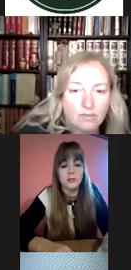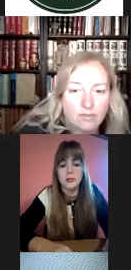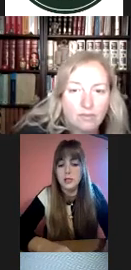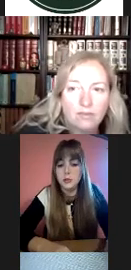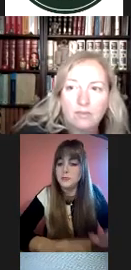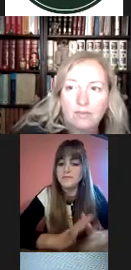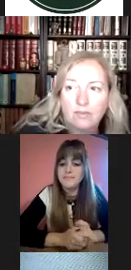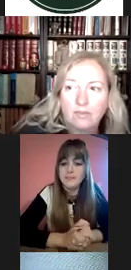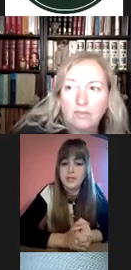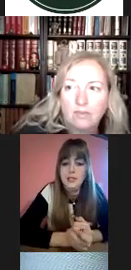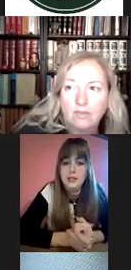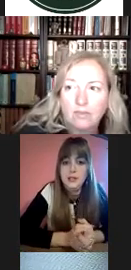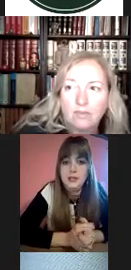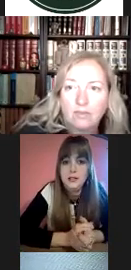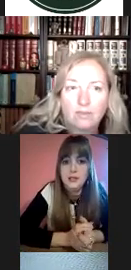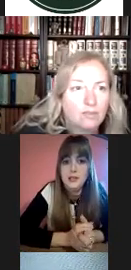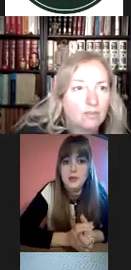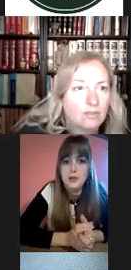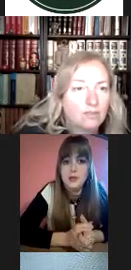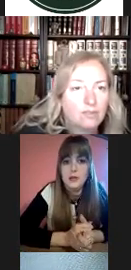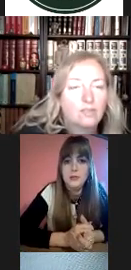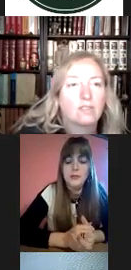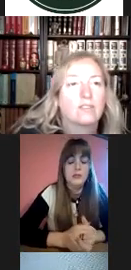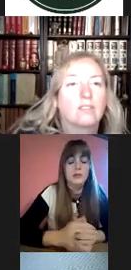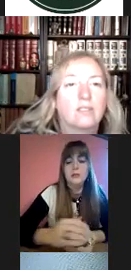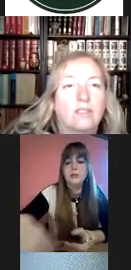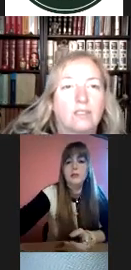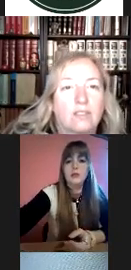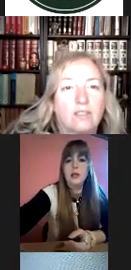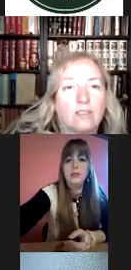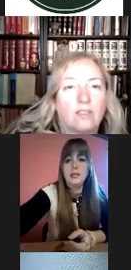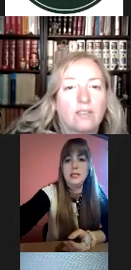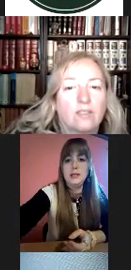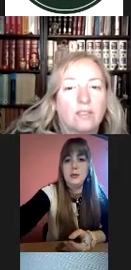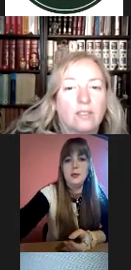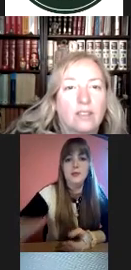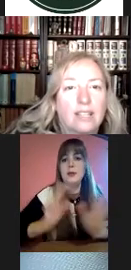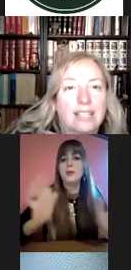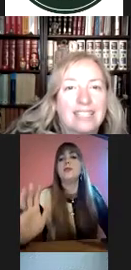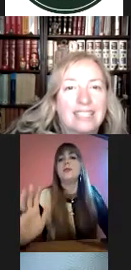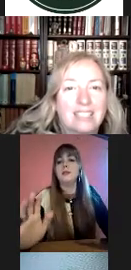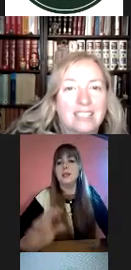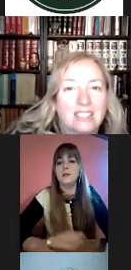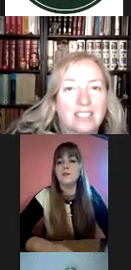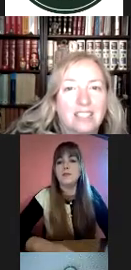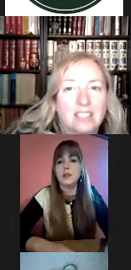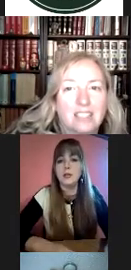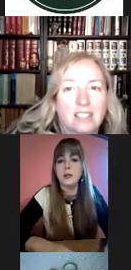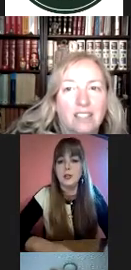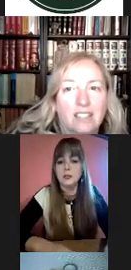ciudadanos nuestros derechos. Así que bueno, a ver. No veo la pantalla tampoco. Bueno, algunos problemas